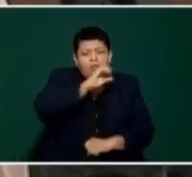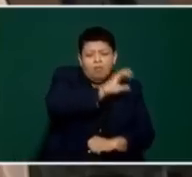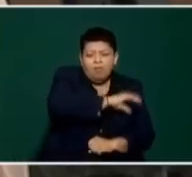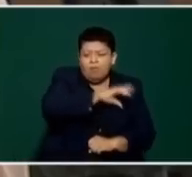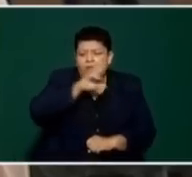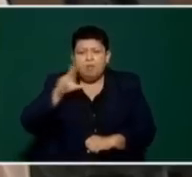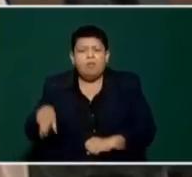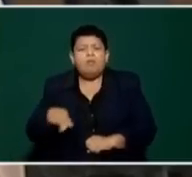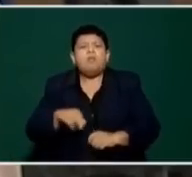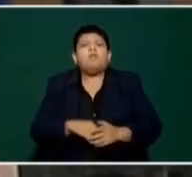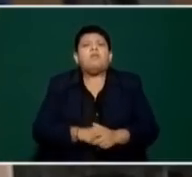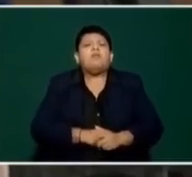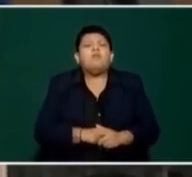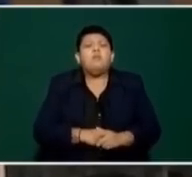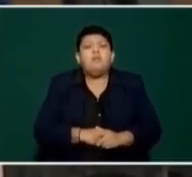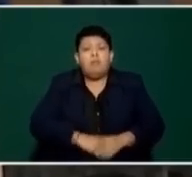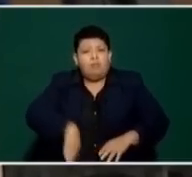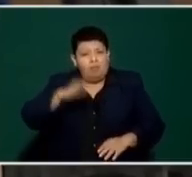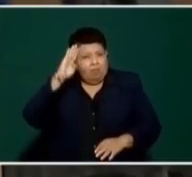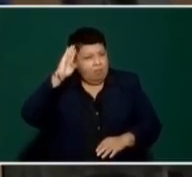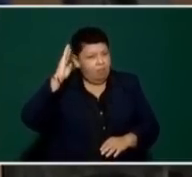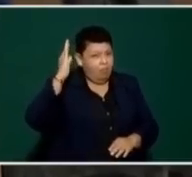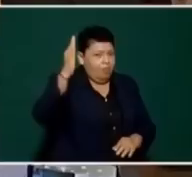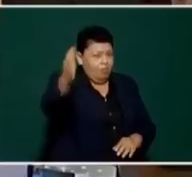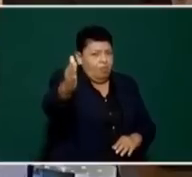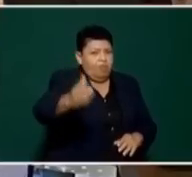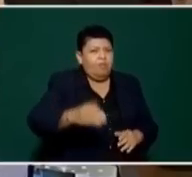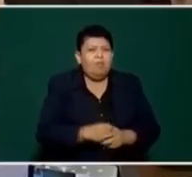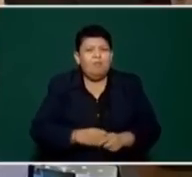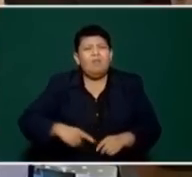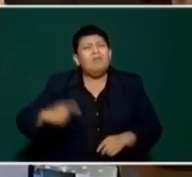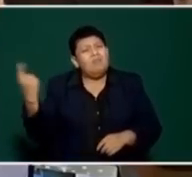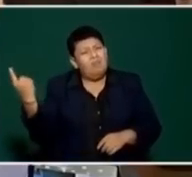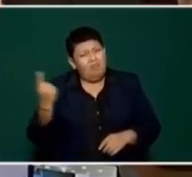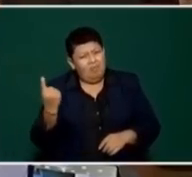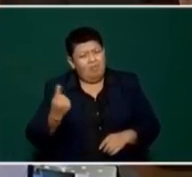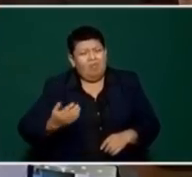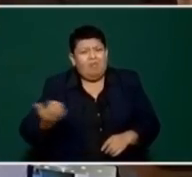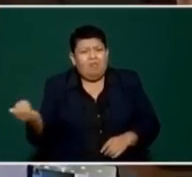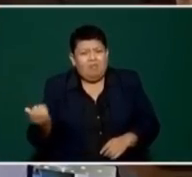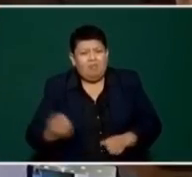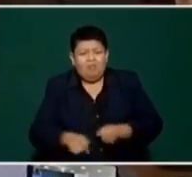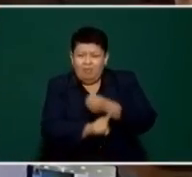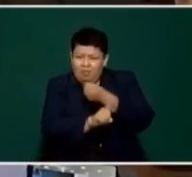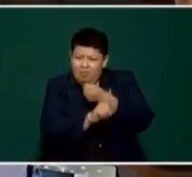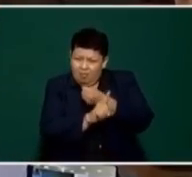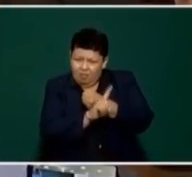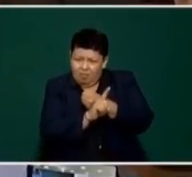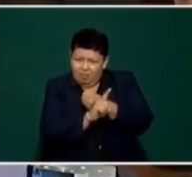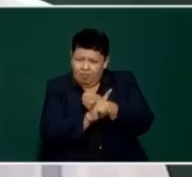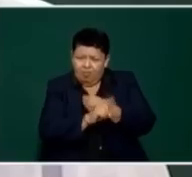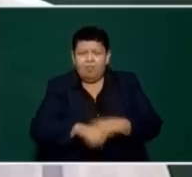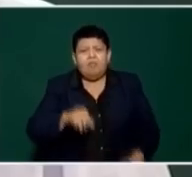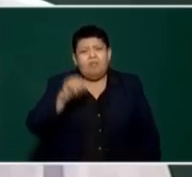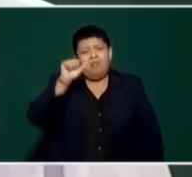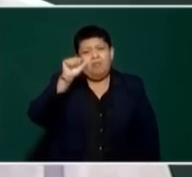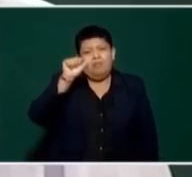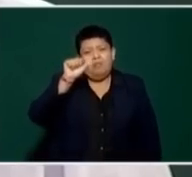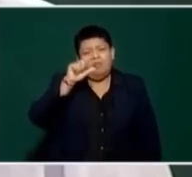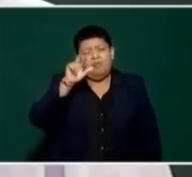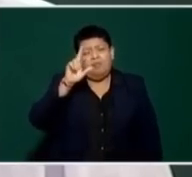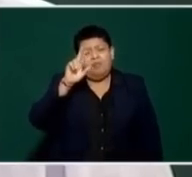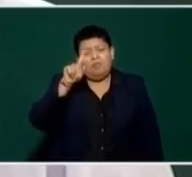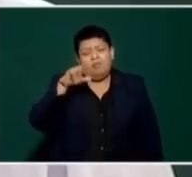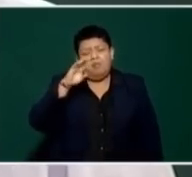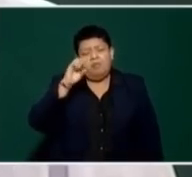Caribe en el futuro, de que se pueda corregir este problema. En breve, ¿cuál sería el mensaje del